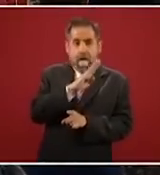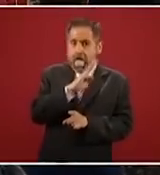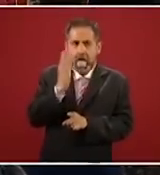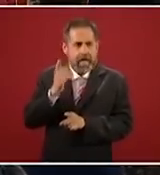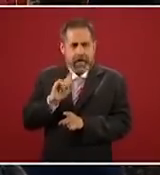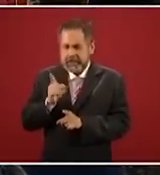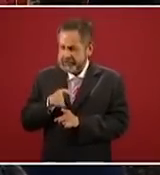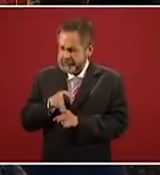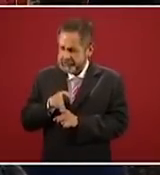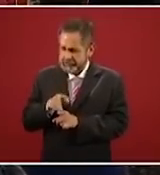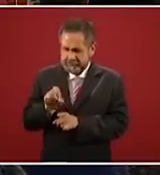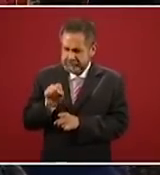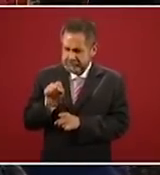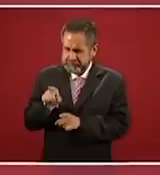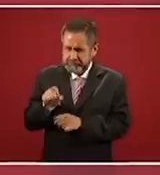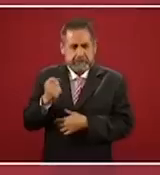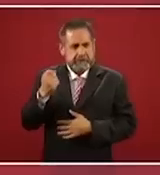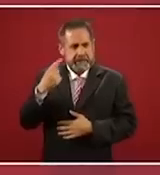Nadie puede decir